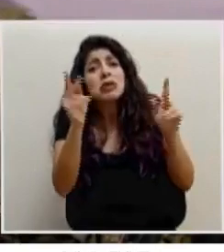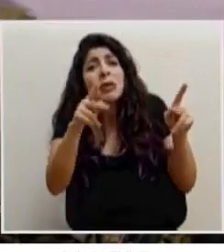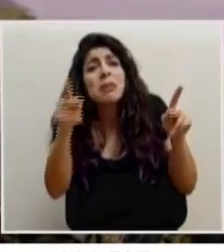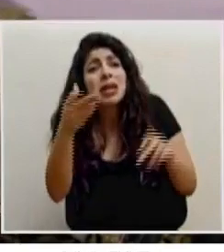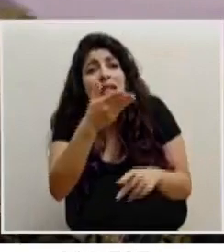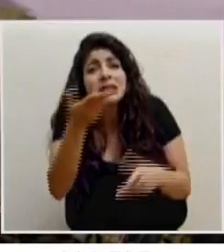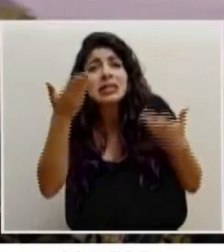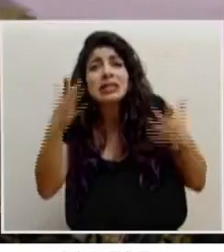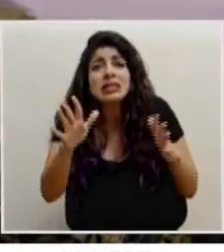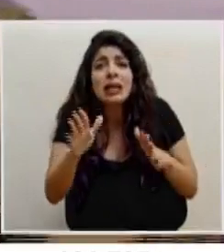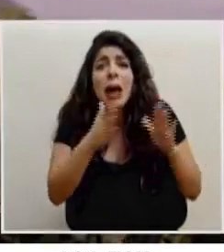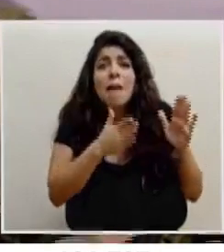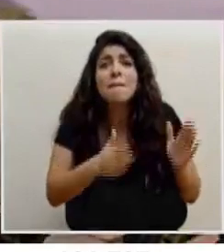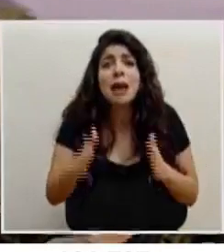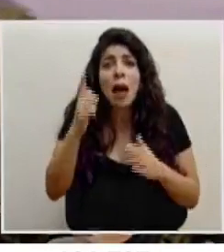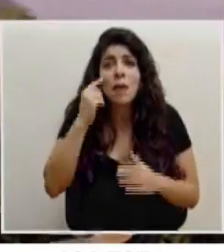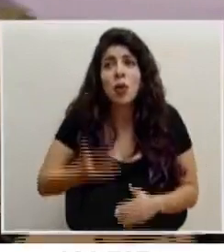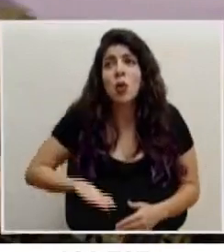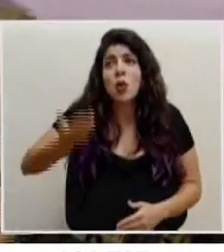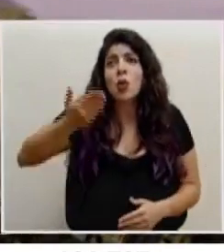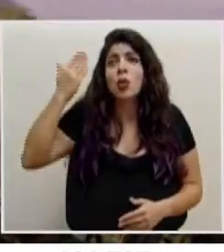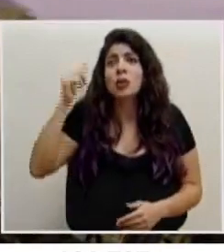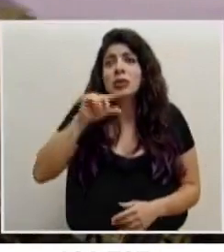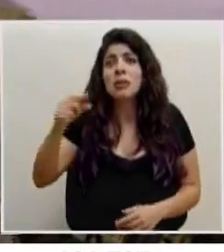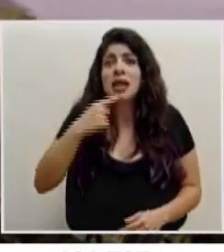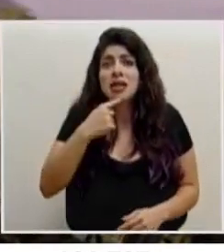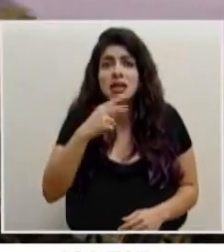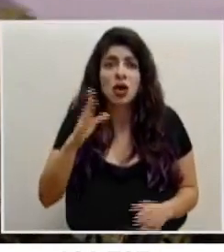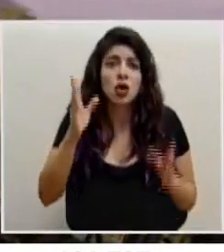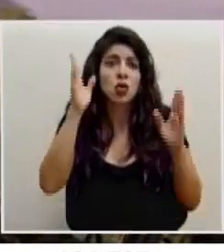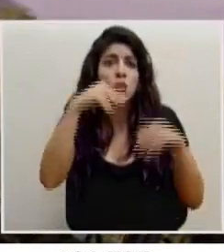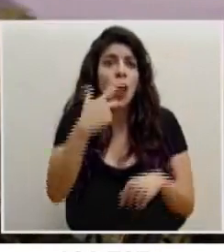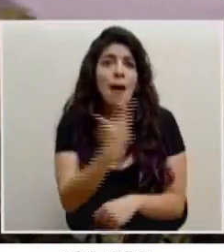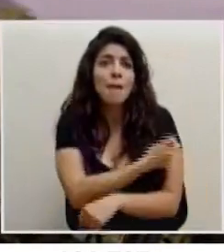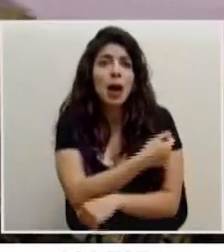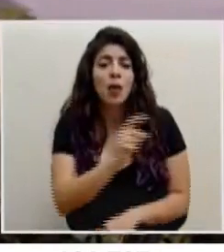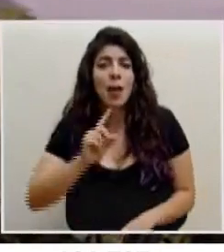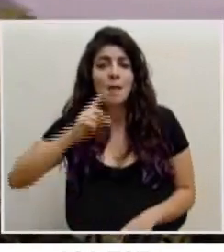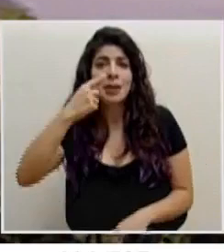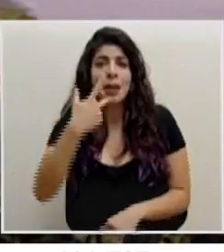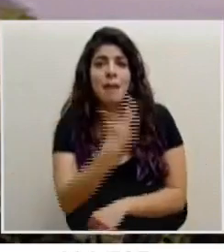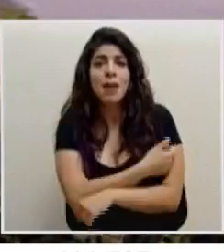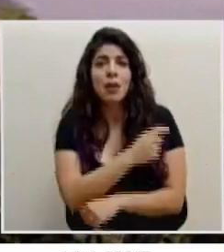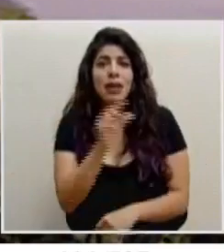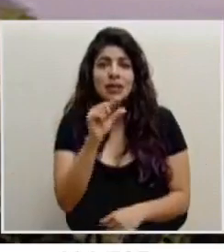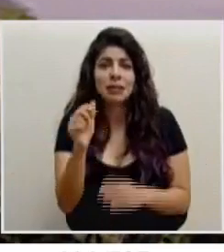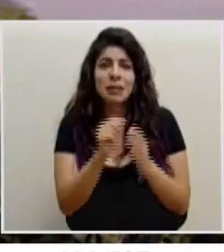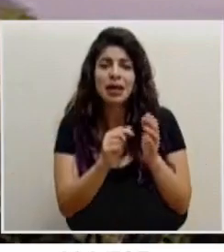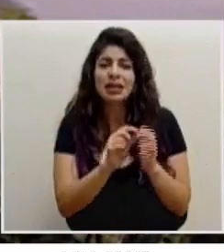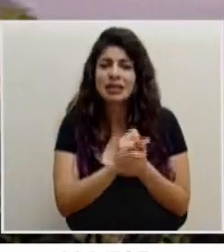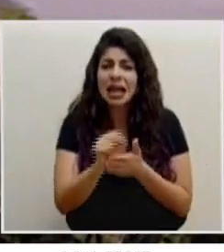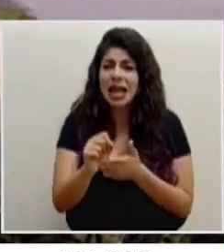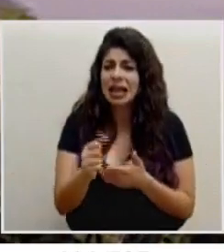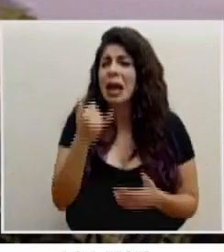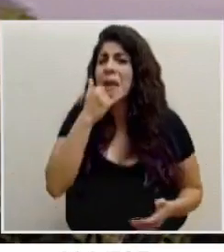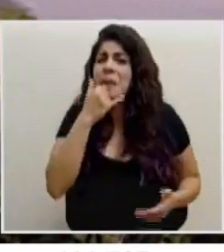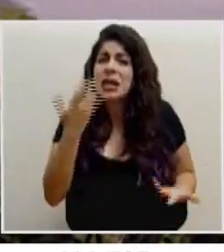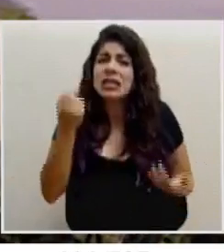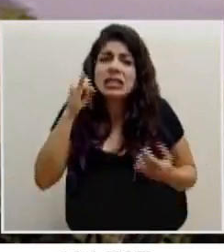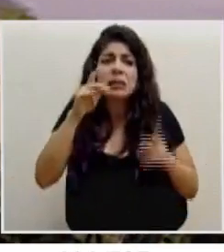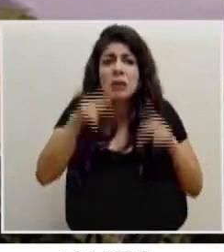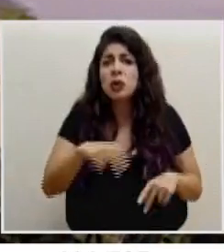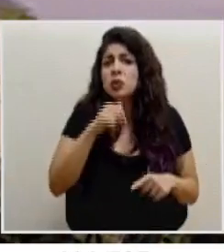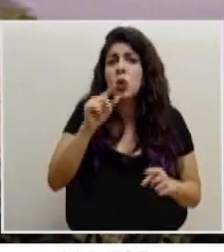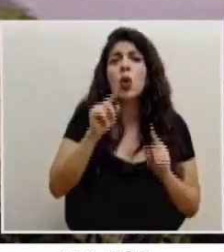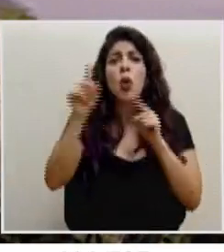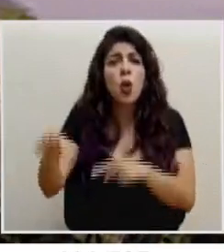tienen planes, porque se había dicho desde hace semanas de que no se iba a vacunar con primeras dosis en Semana Santa. ¿Qué pasa, doctor? Si las personas no acuden